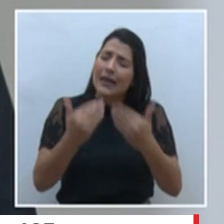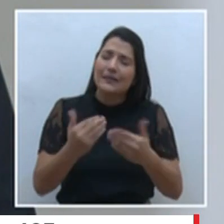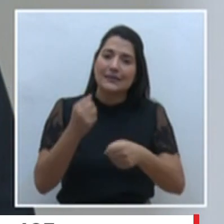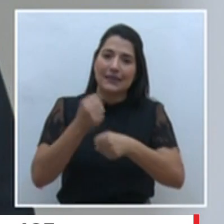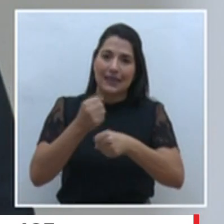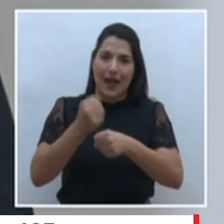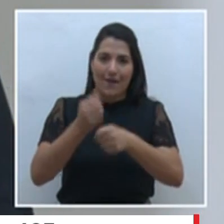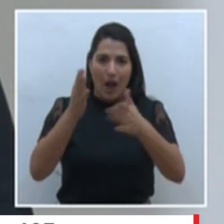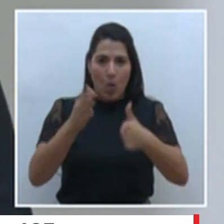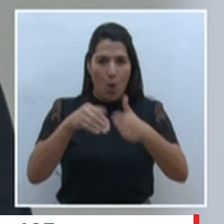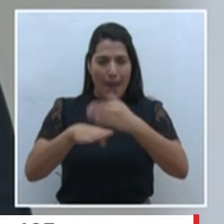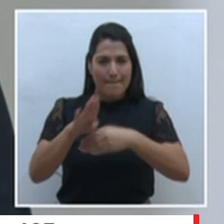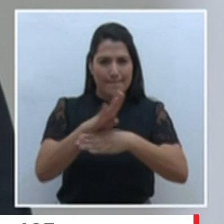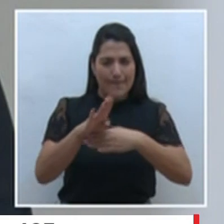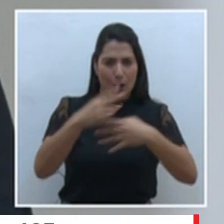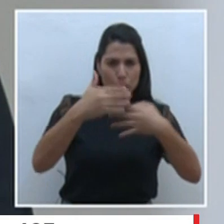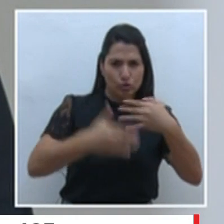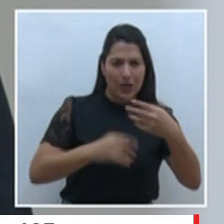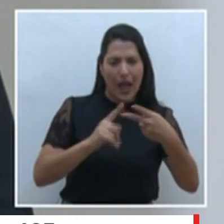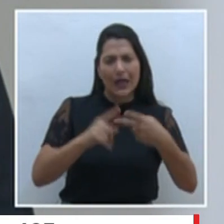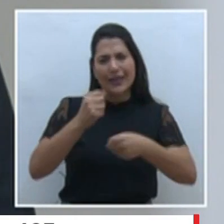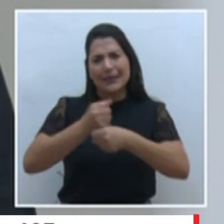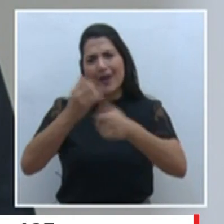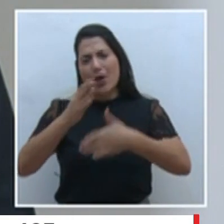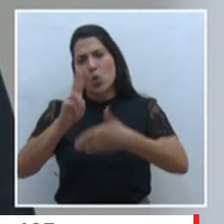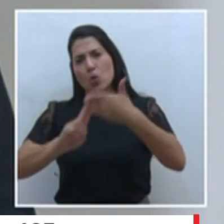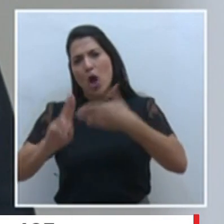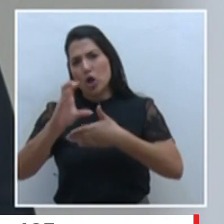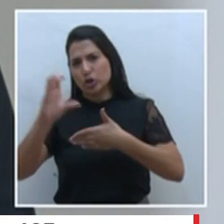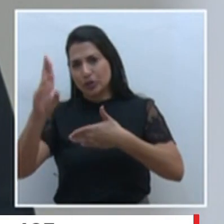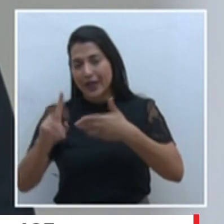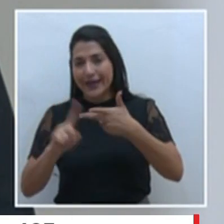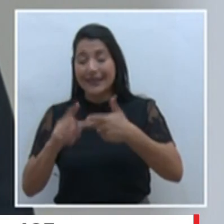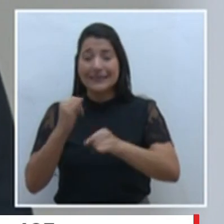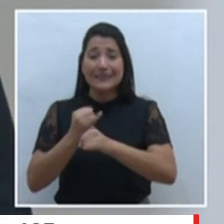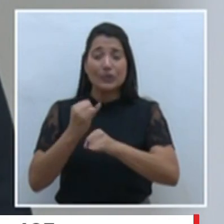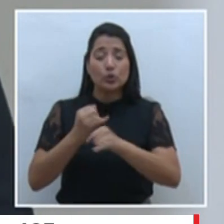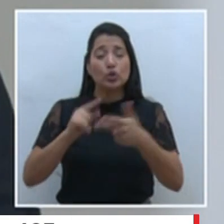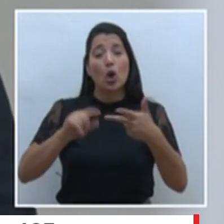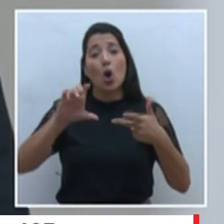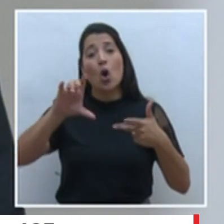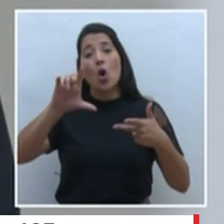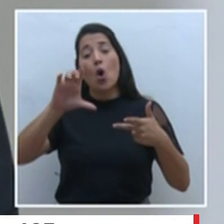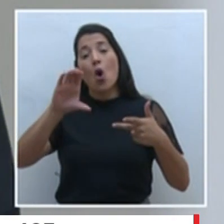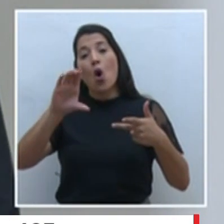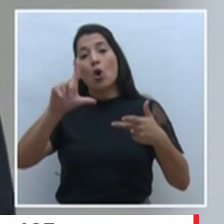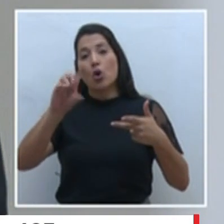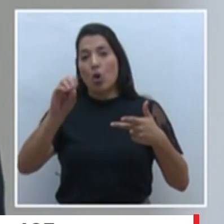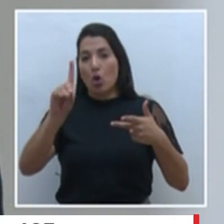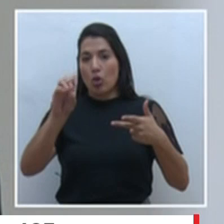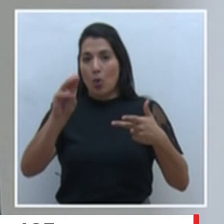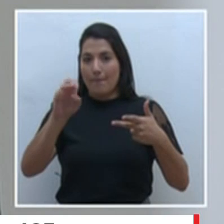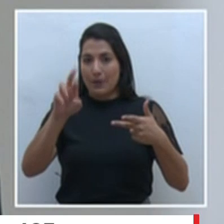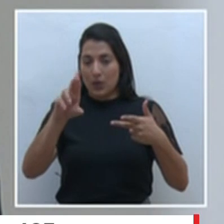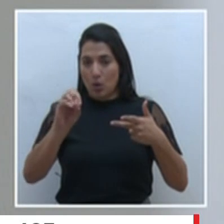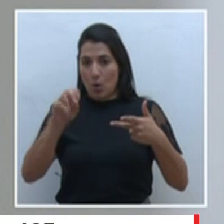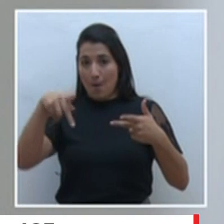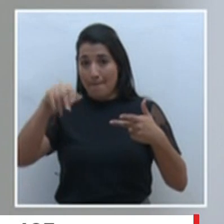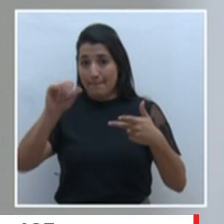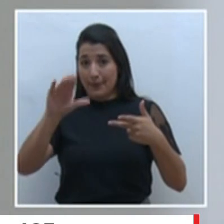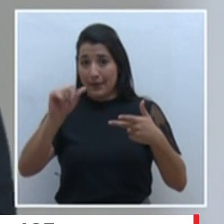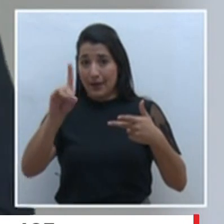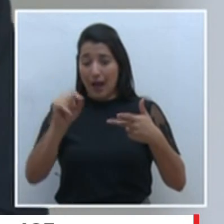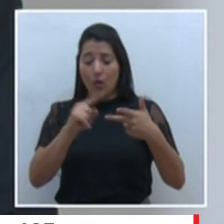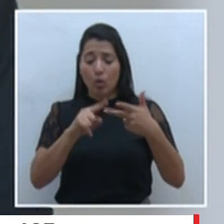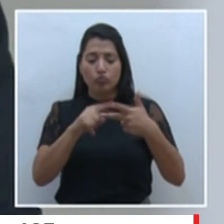personal del Banco de Sangre, al personal de la Universidad de Costa Rica, al Instituto Clodomiro Picado, que estamos trabajando en conjunto para avanzar en este